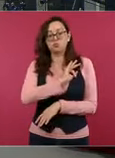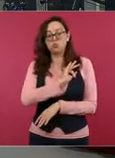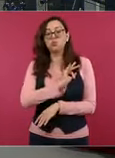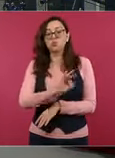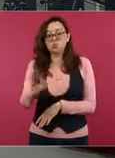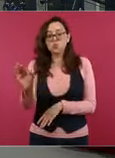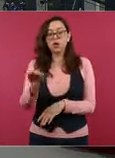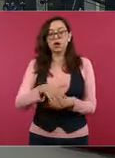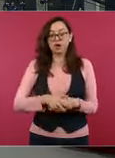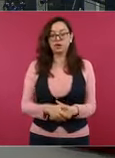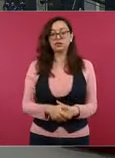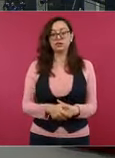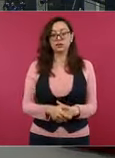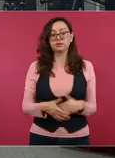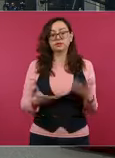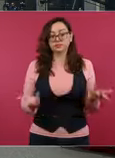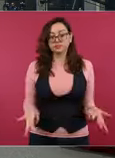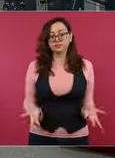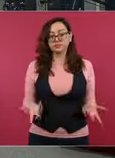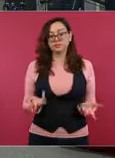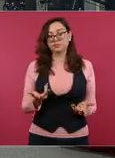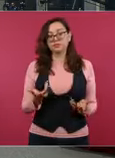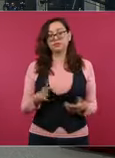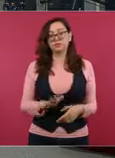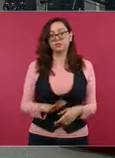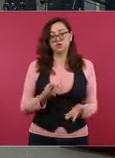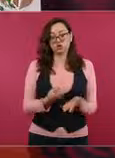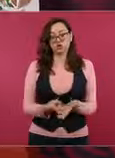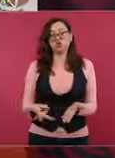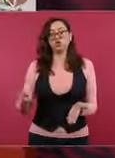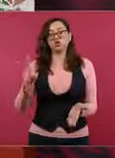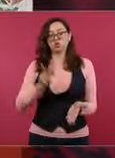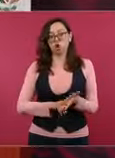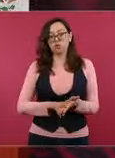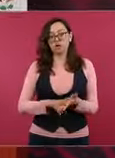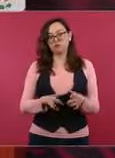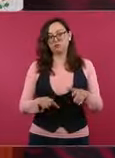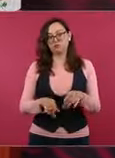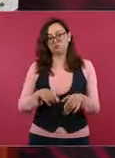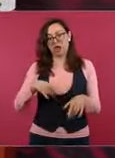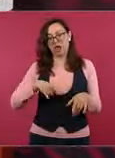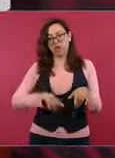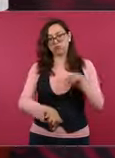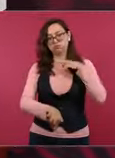se amplía la superficie de rodamiento sin afectaciones.